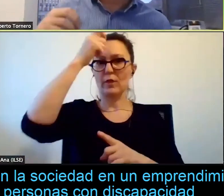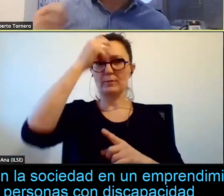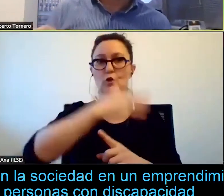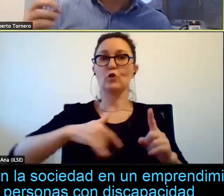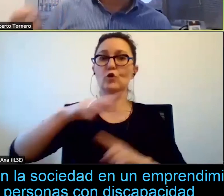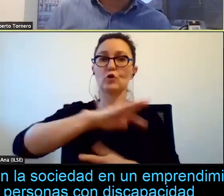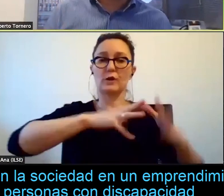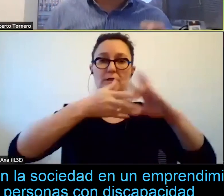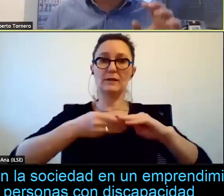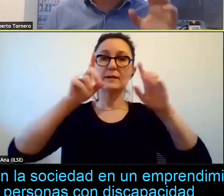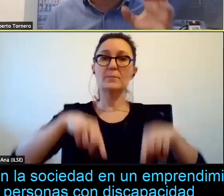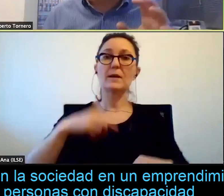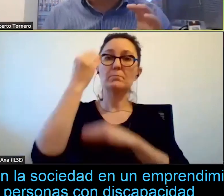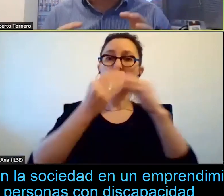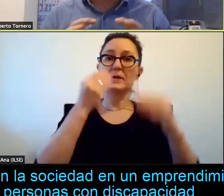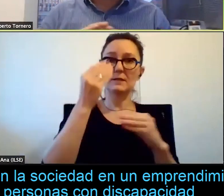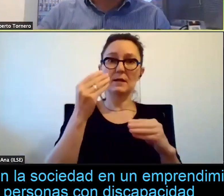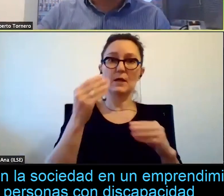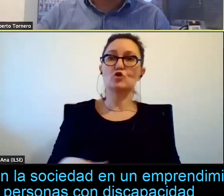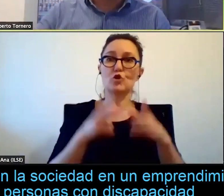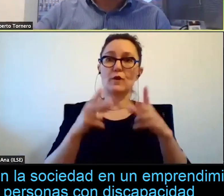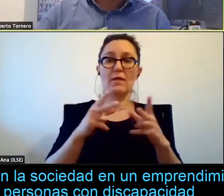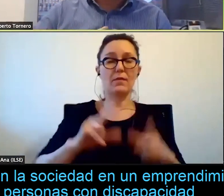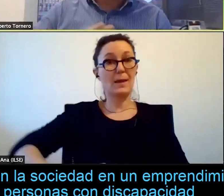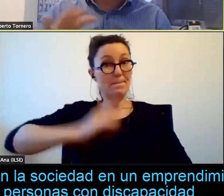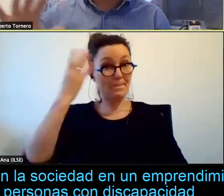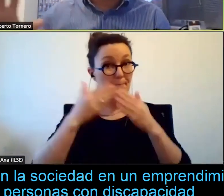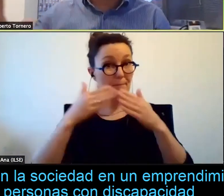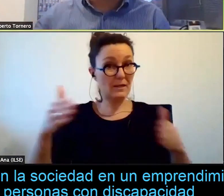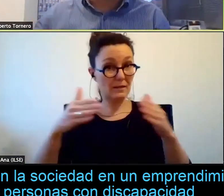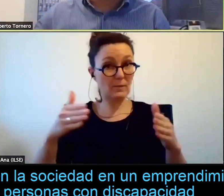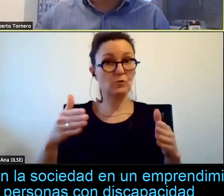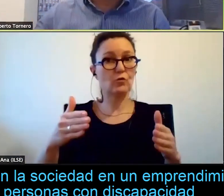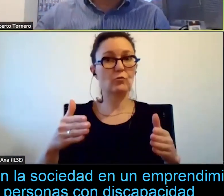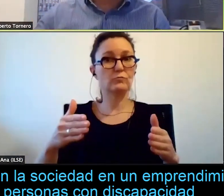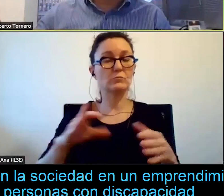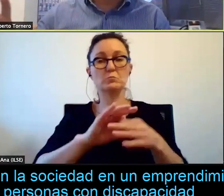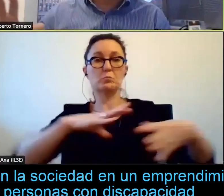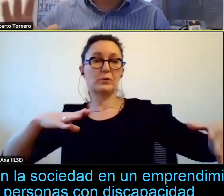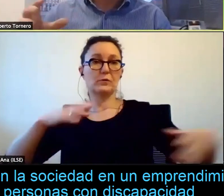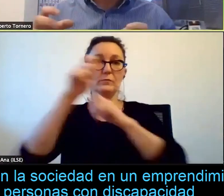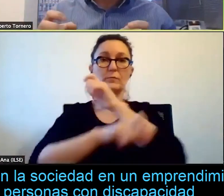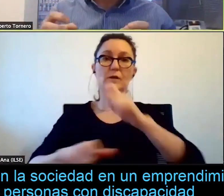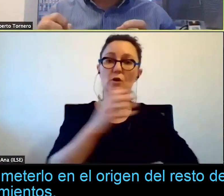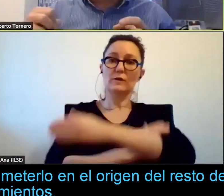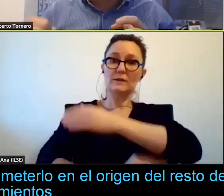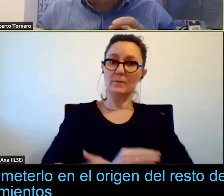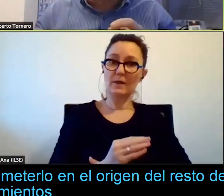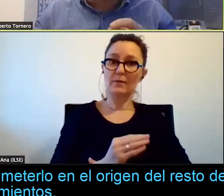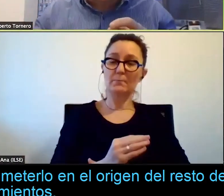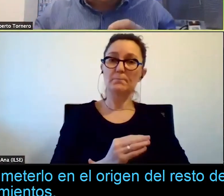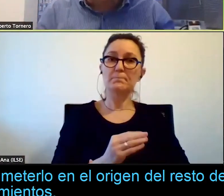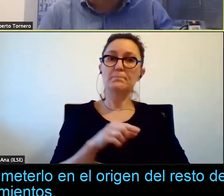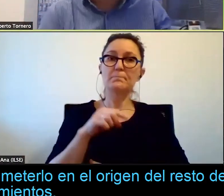de que pensar en la sociedad en un emprendimiento que no tenga relación con las personas con discapacidad, me